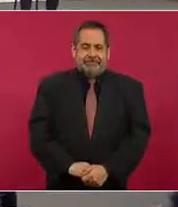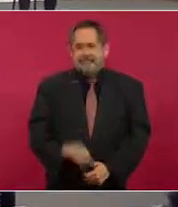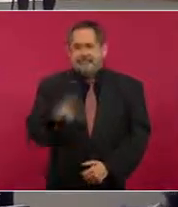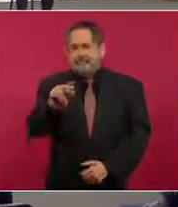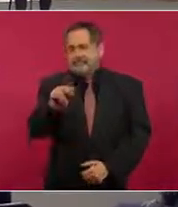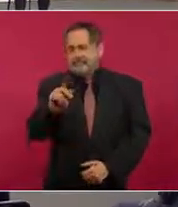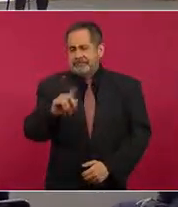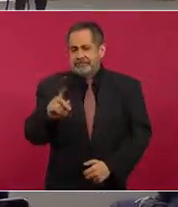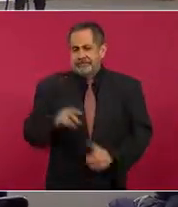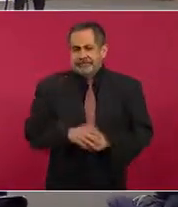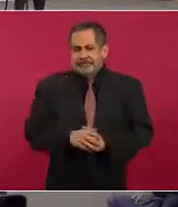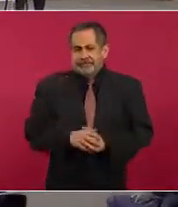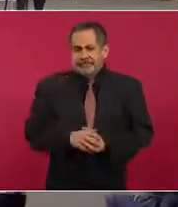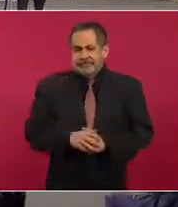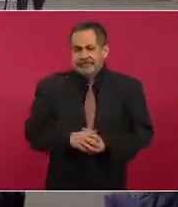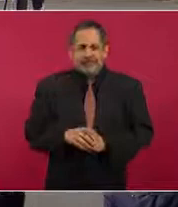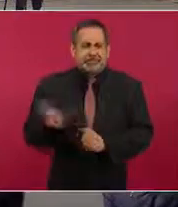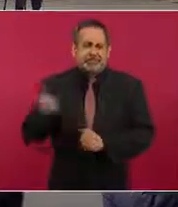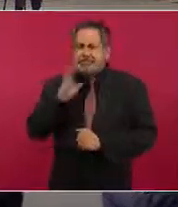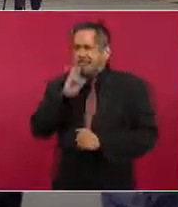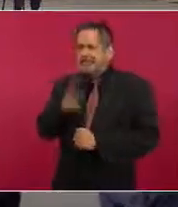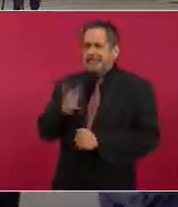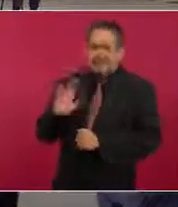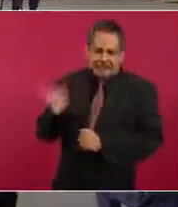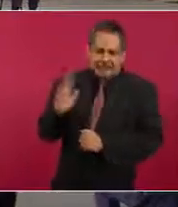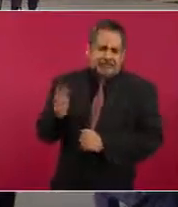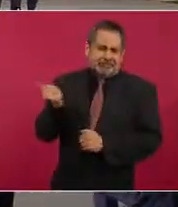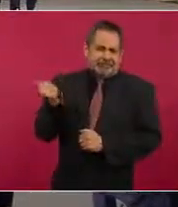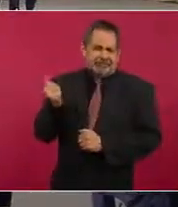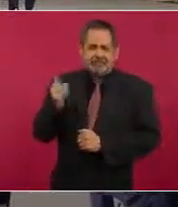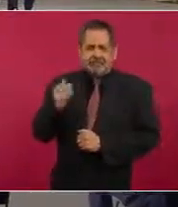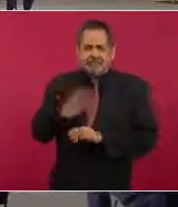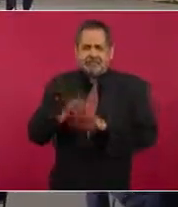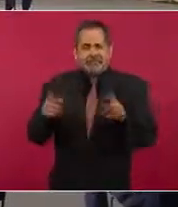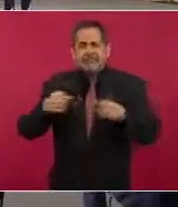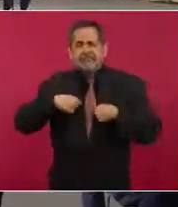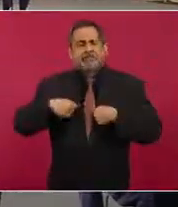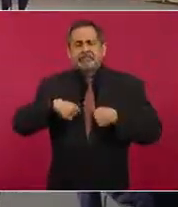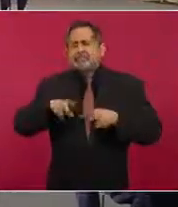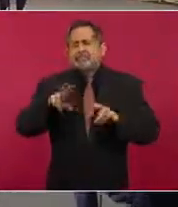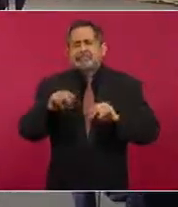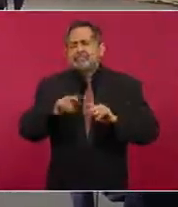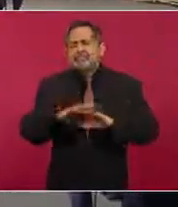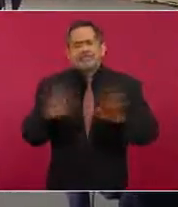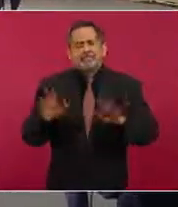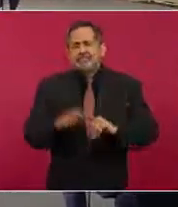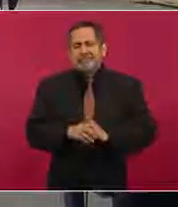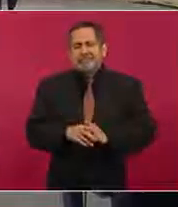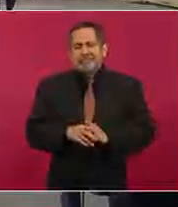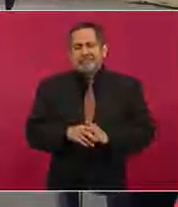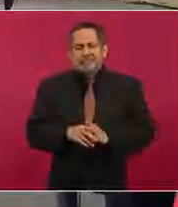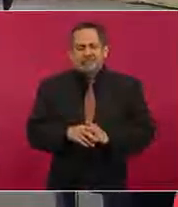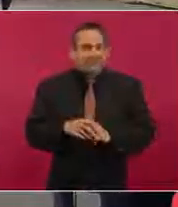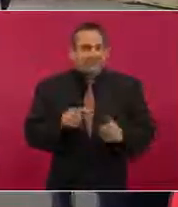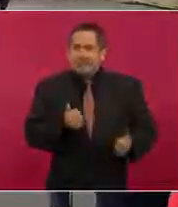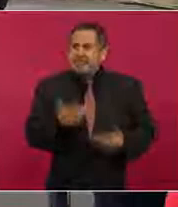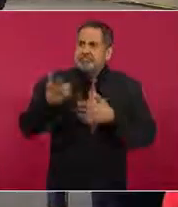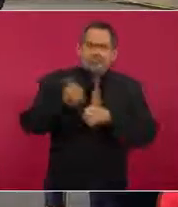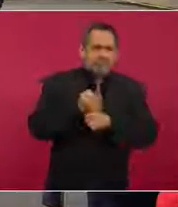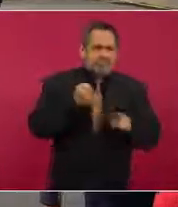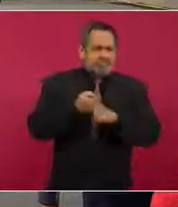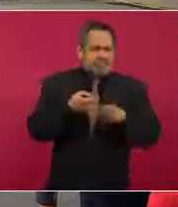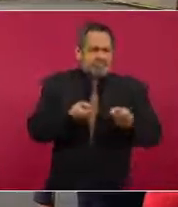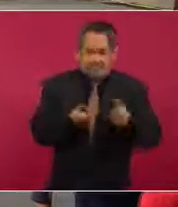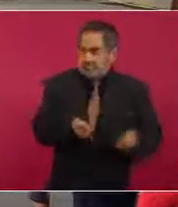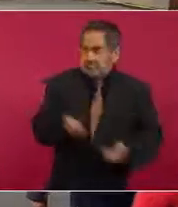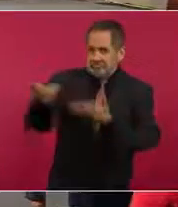No, pero ya contestó Marcelo. Nosotros no mandamos armas a ningún